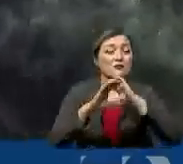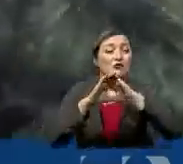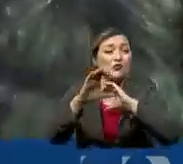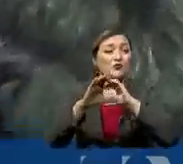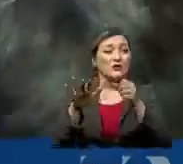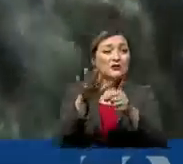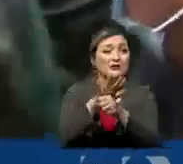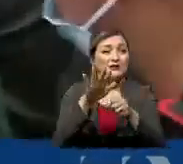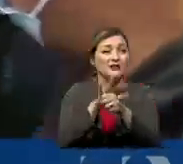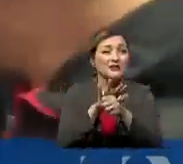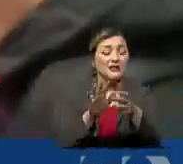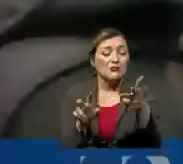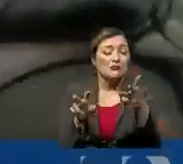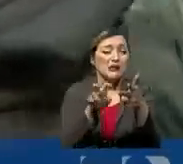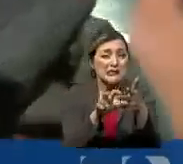estaba lleno.